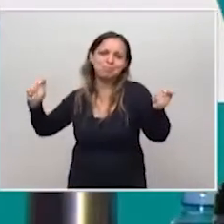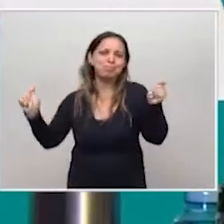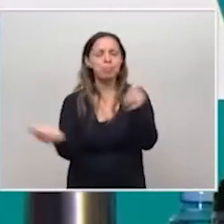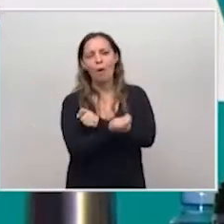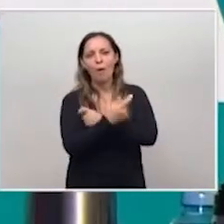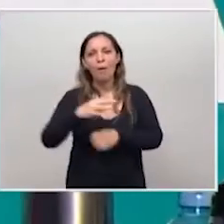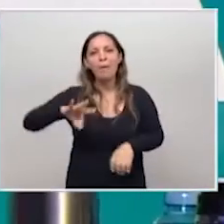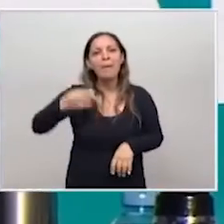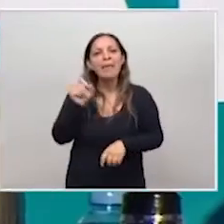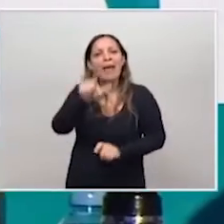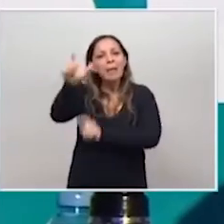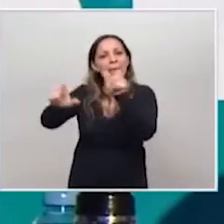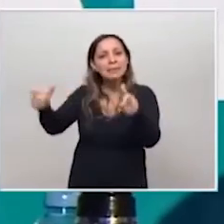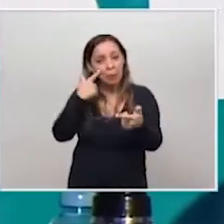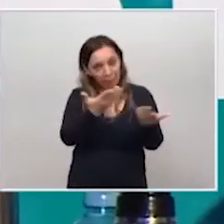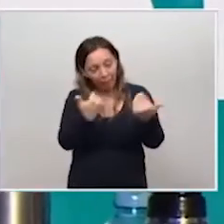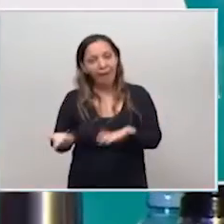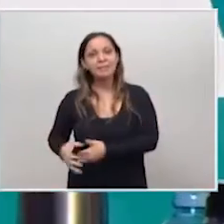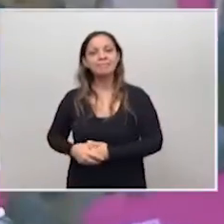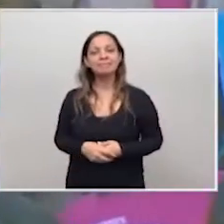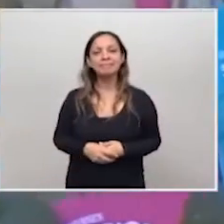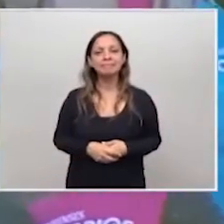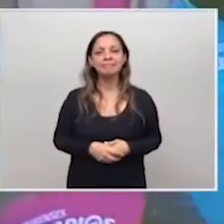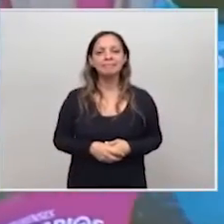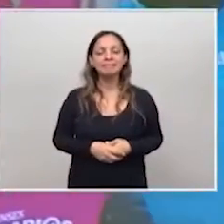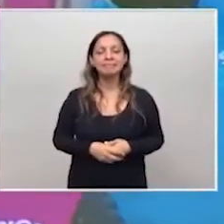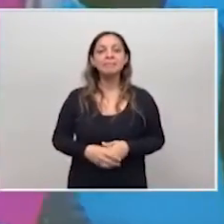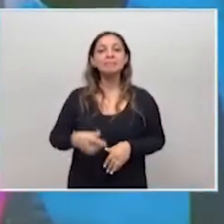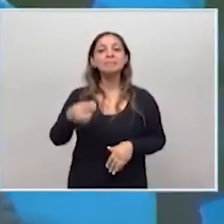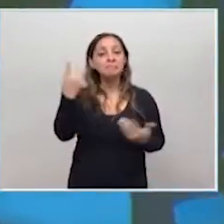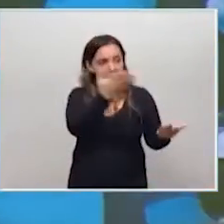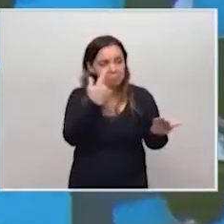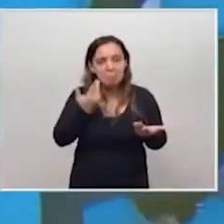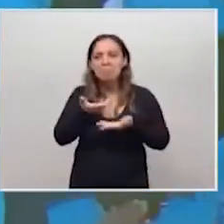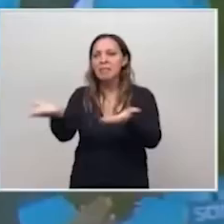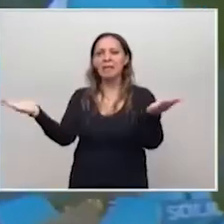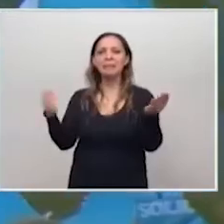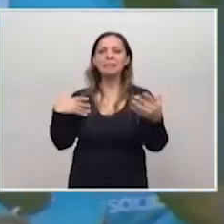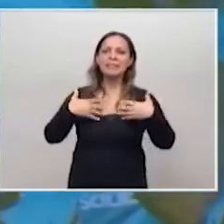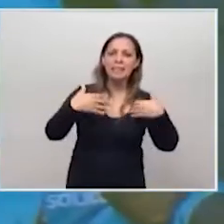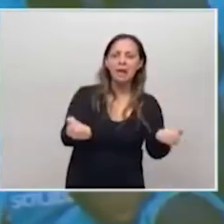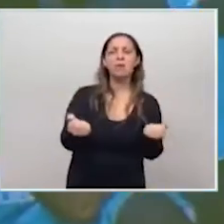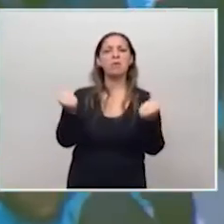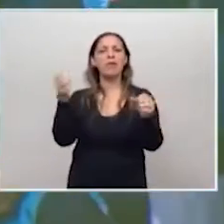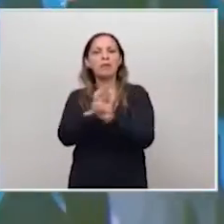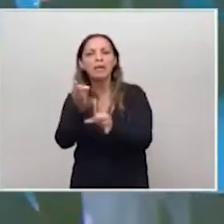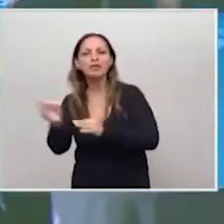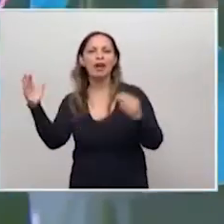de los vecinos y vecinas de Quilmes. Salud, educación, infraestructura,